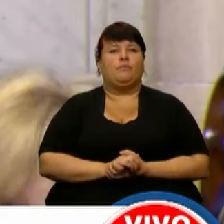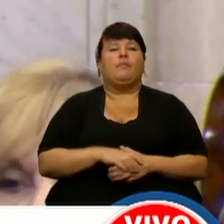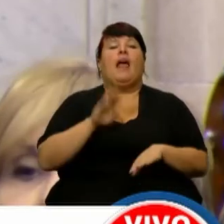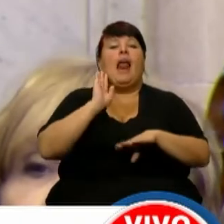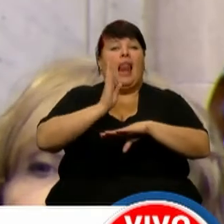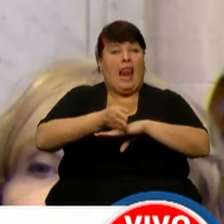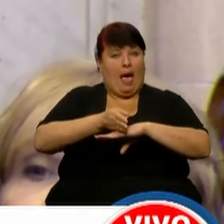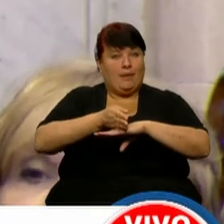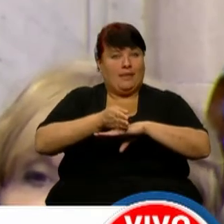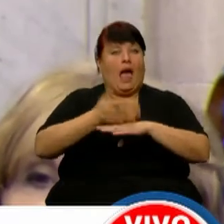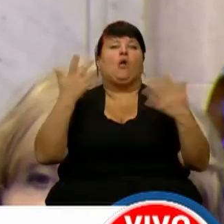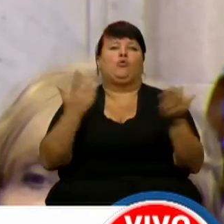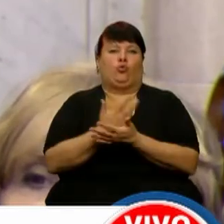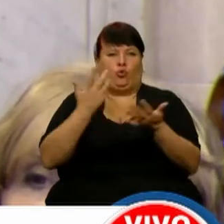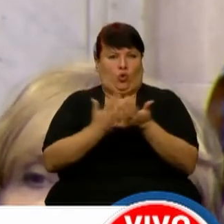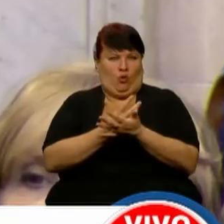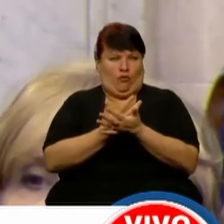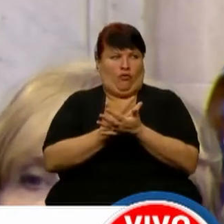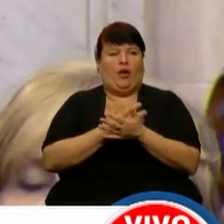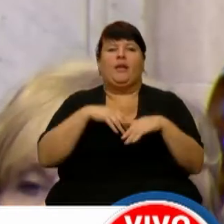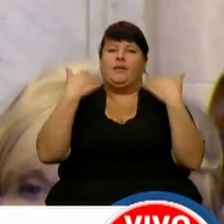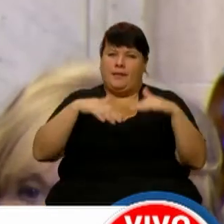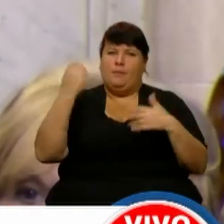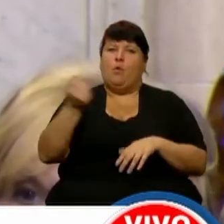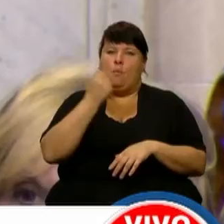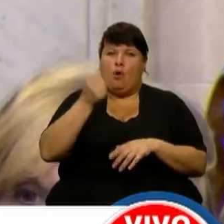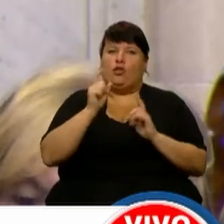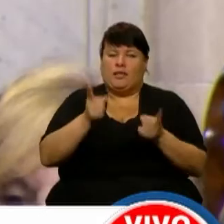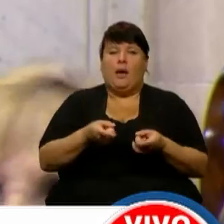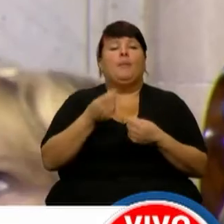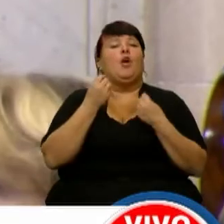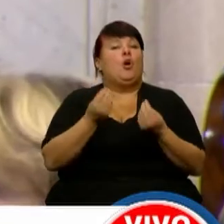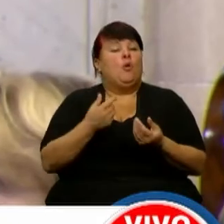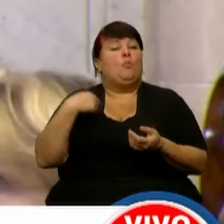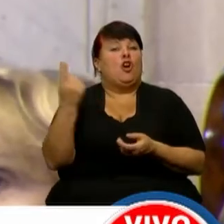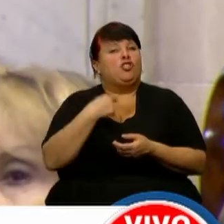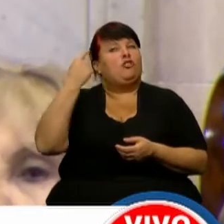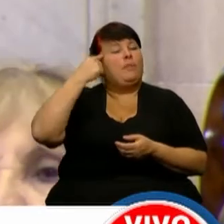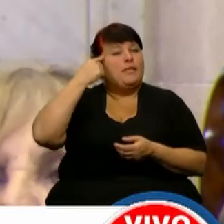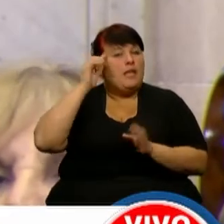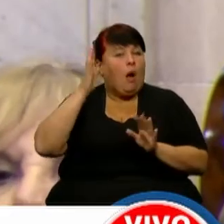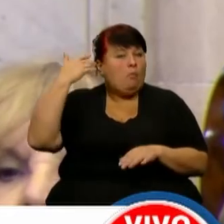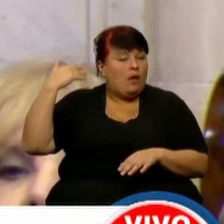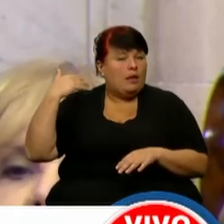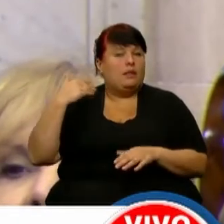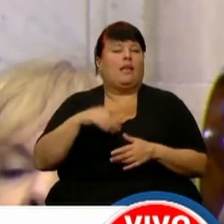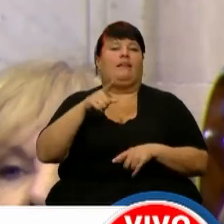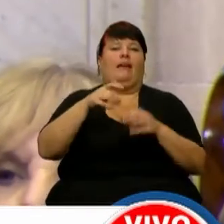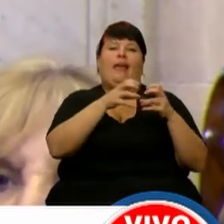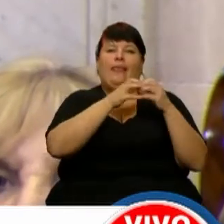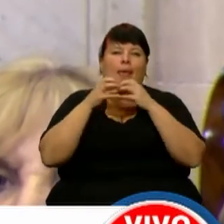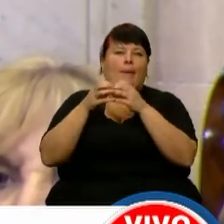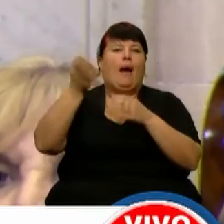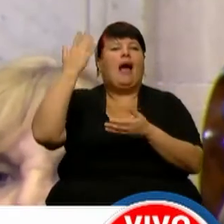mitad la está pasando mal. Y miren si no es importante. Por eso que también nosotros creíamos que esa discusión